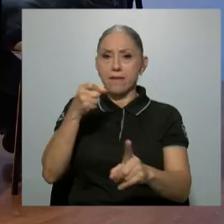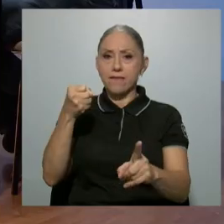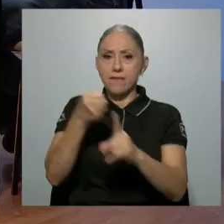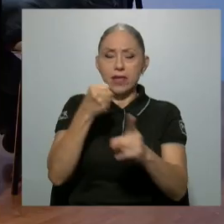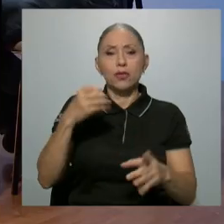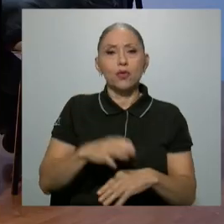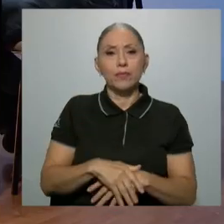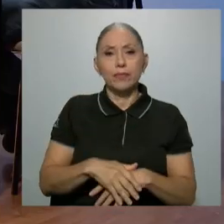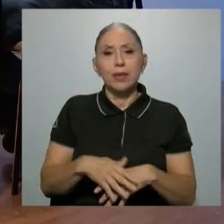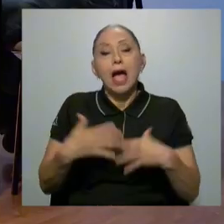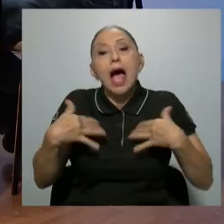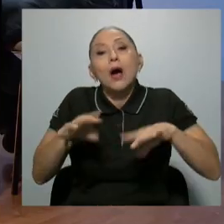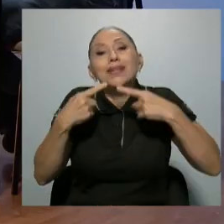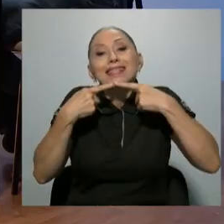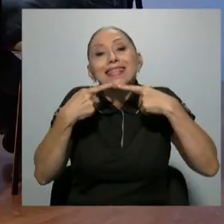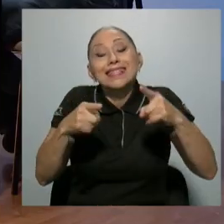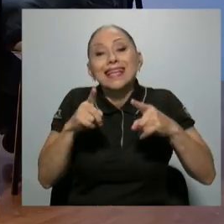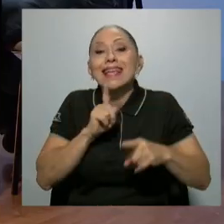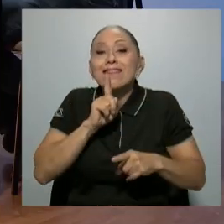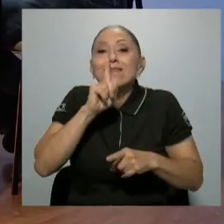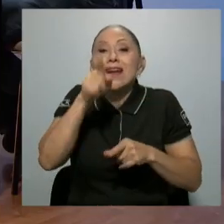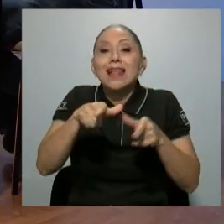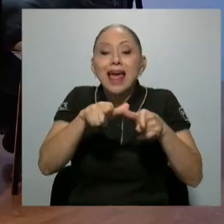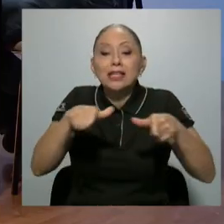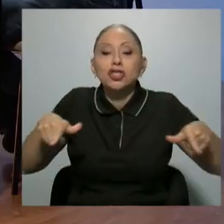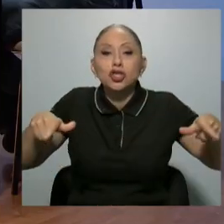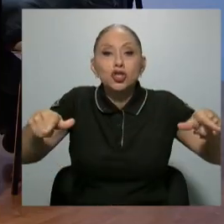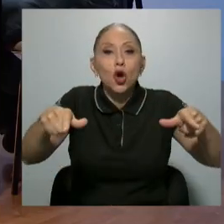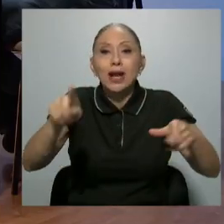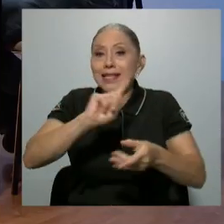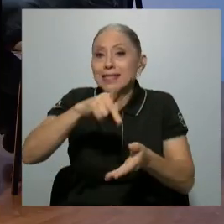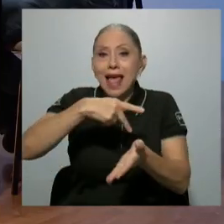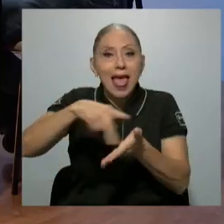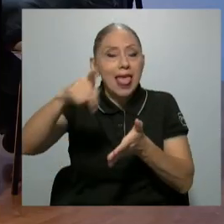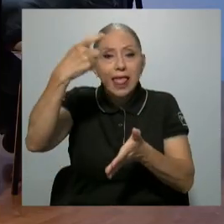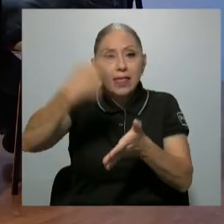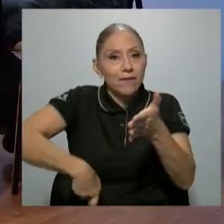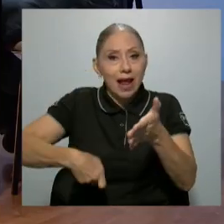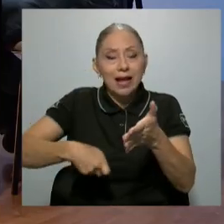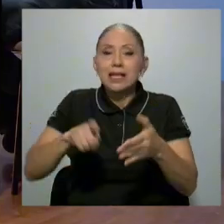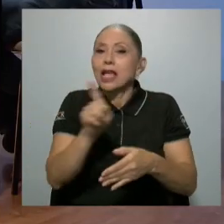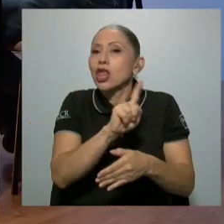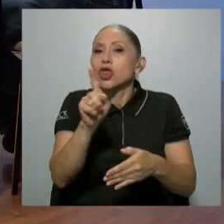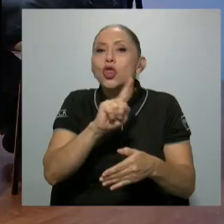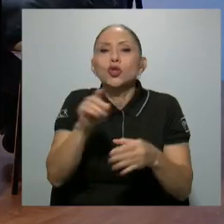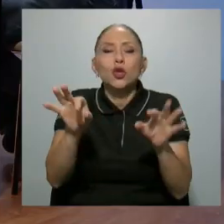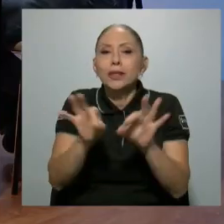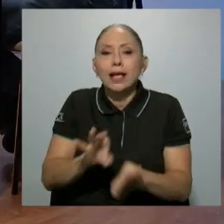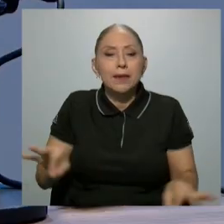en realidad las zonas francas no son tan importantes